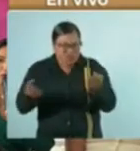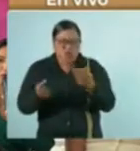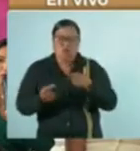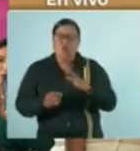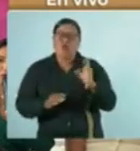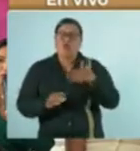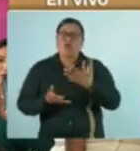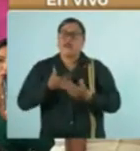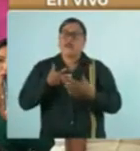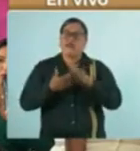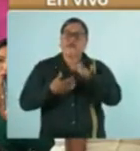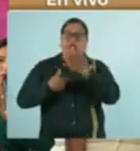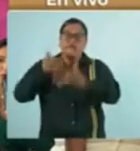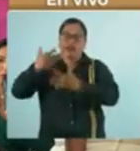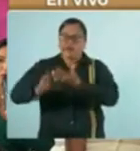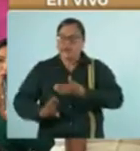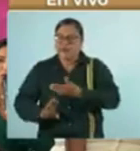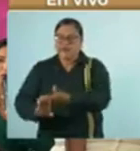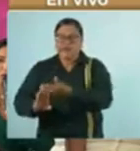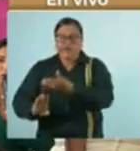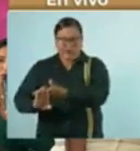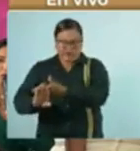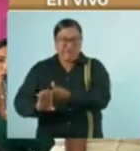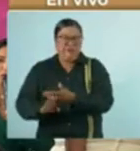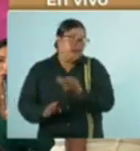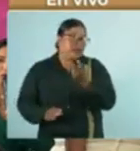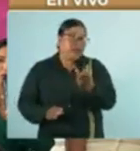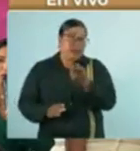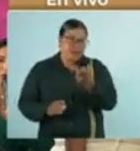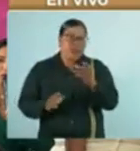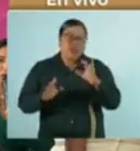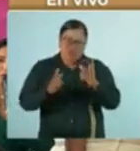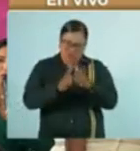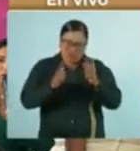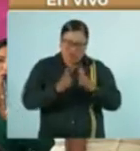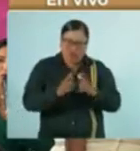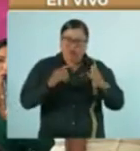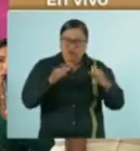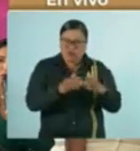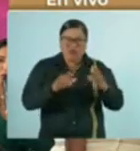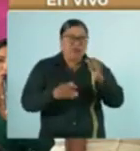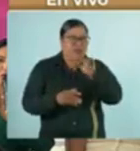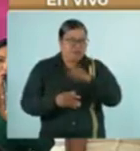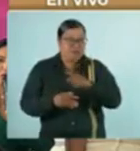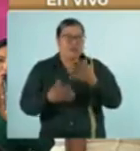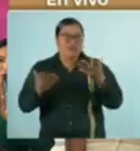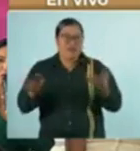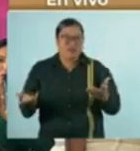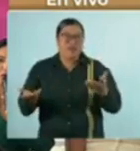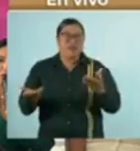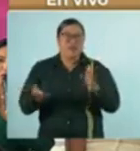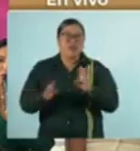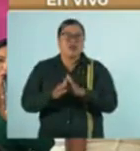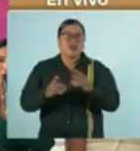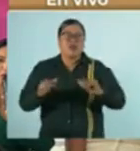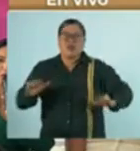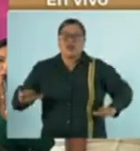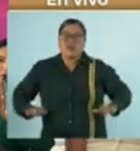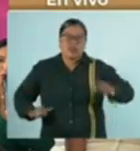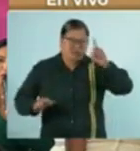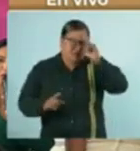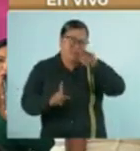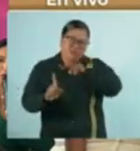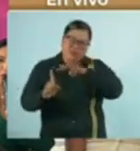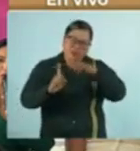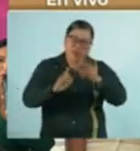estamos ejerciendo violencia contra ellos y ellas. Entonces, estas brigadas también forman parte de una estrategia para visibilizar